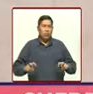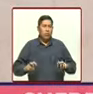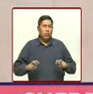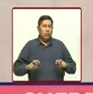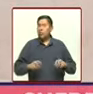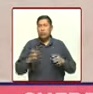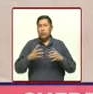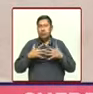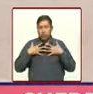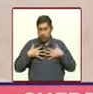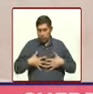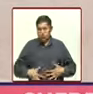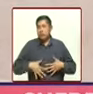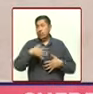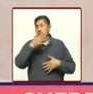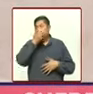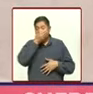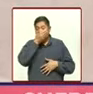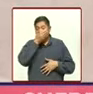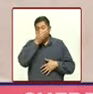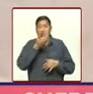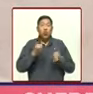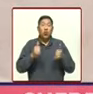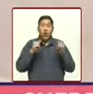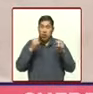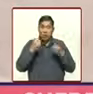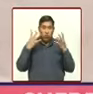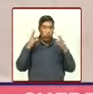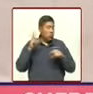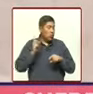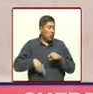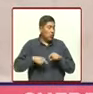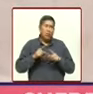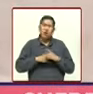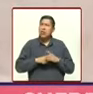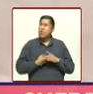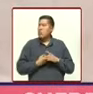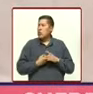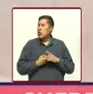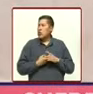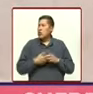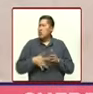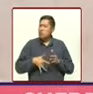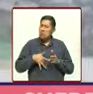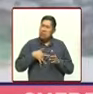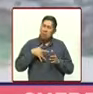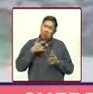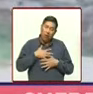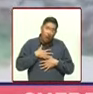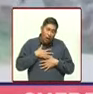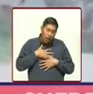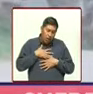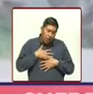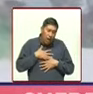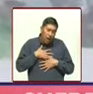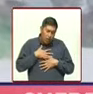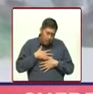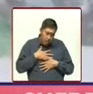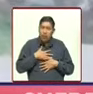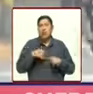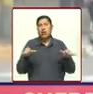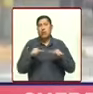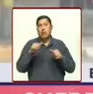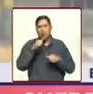Los niños no pueden casi jugar mucho, ¿no? Porque ya empiezan a sentirse fatigados, igual que las personas mayores,